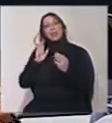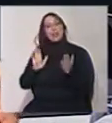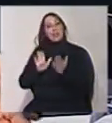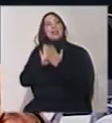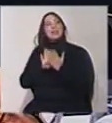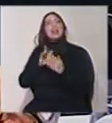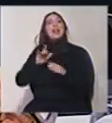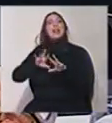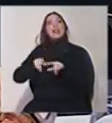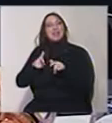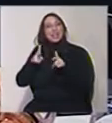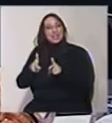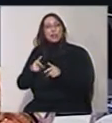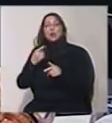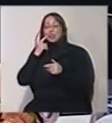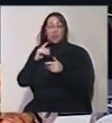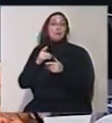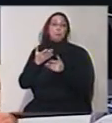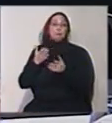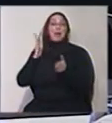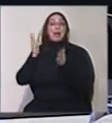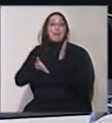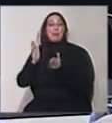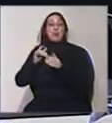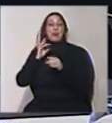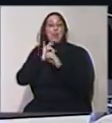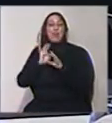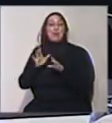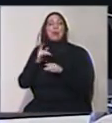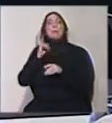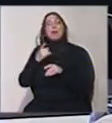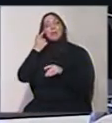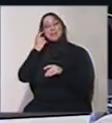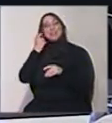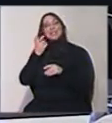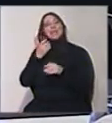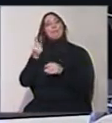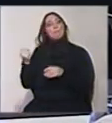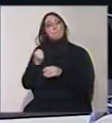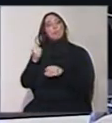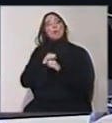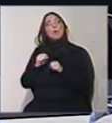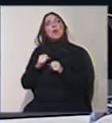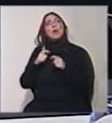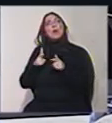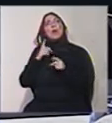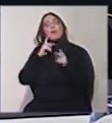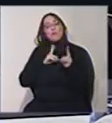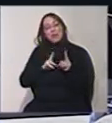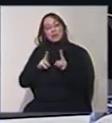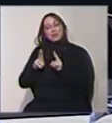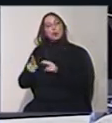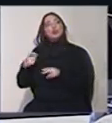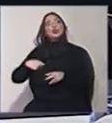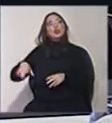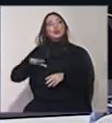delito, la represión claramente está presente, pero hay experiencias importantes para poder combatir la fragmentación social que sigue